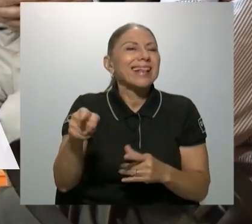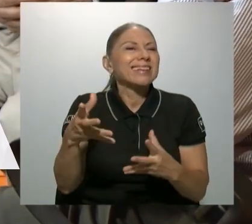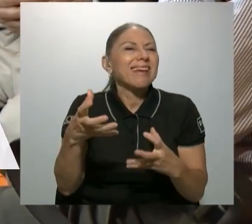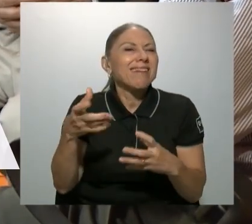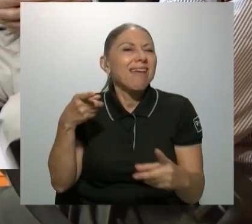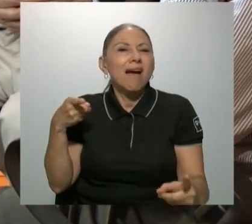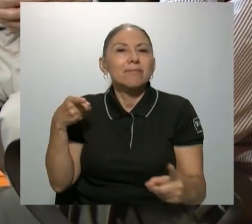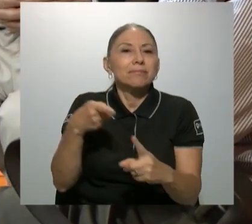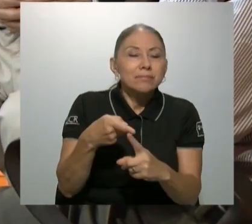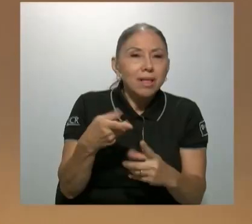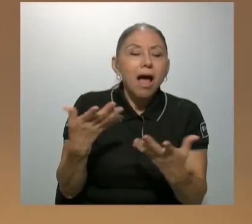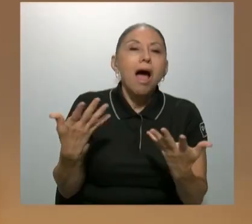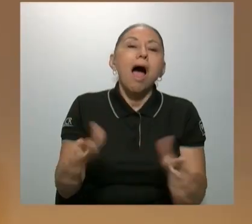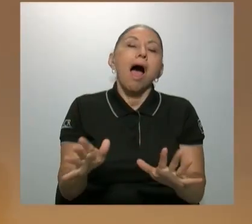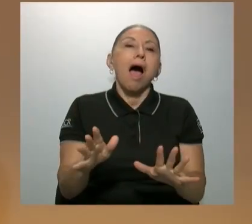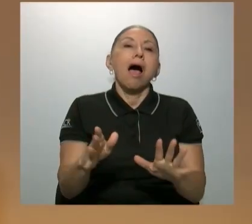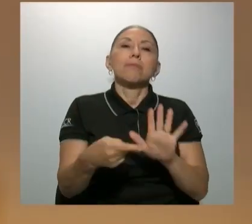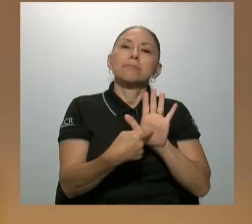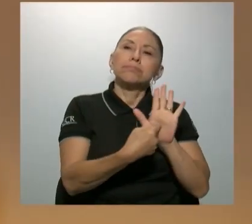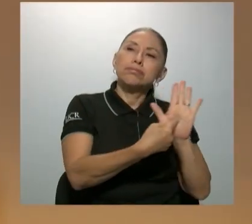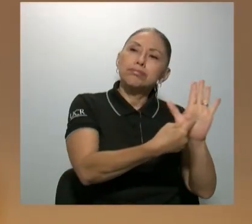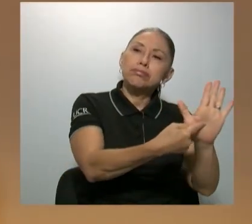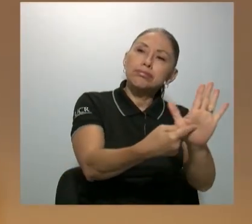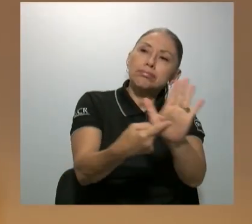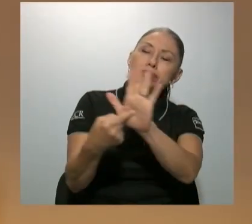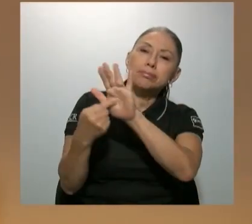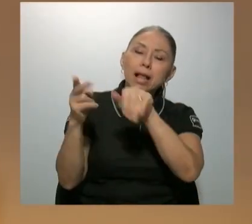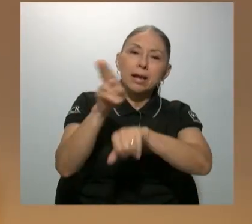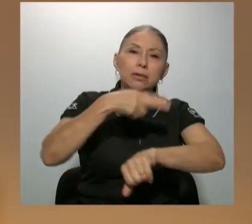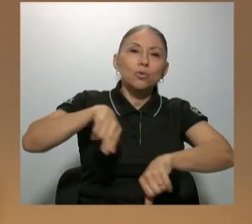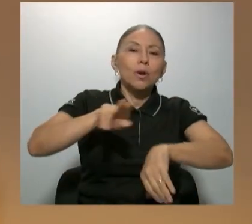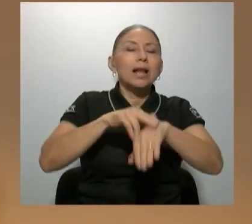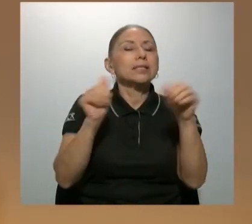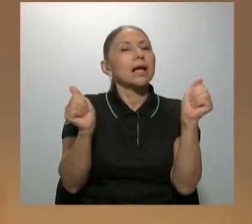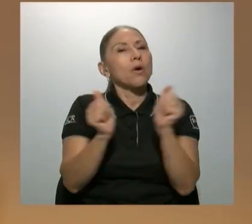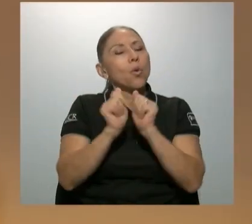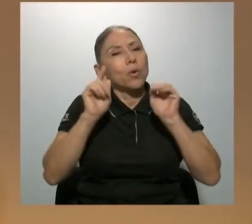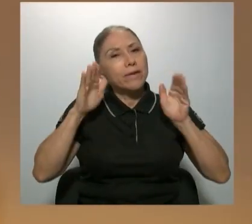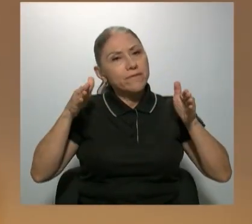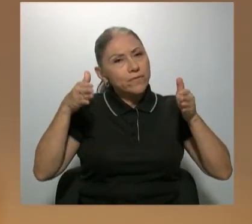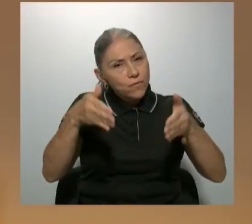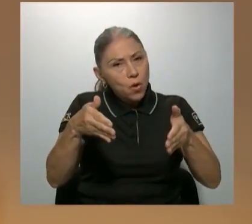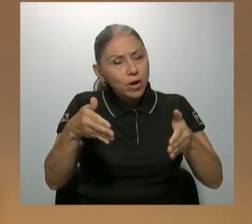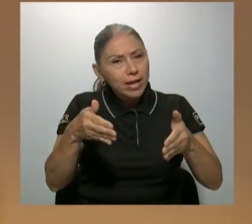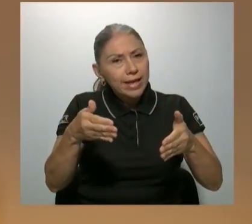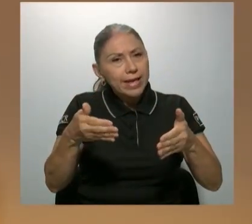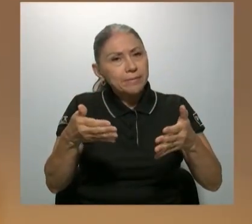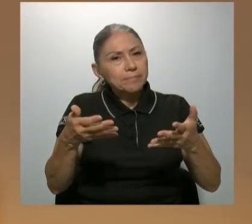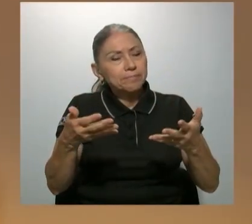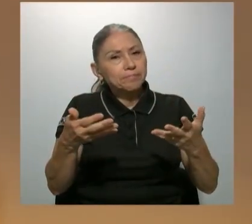dar a conocer la naturaleza, con un enfoque como muy